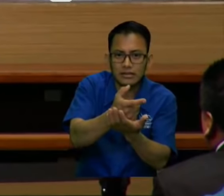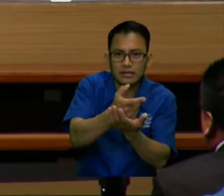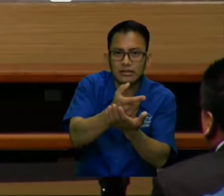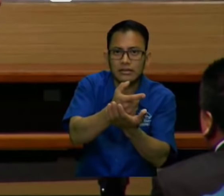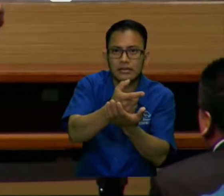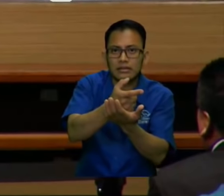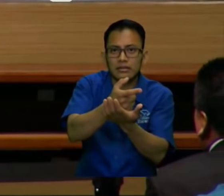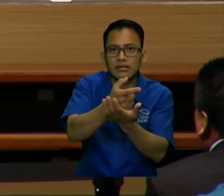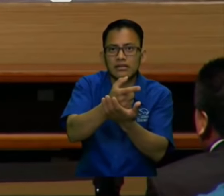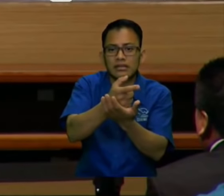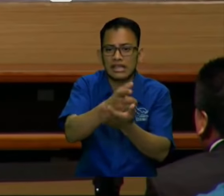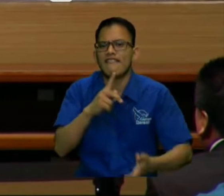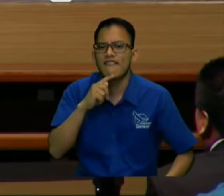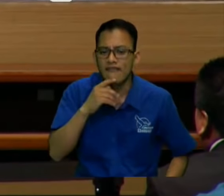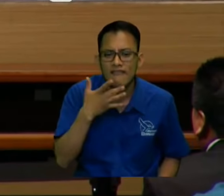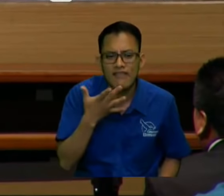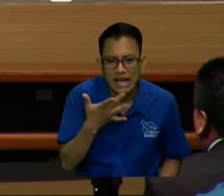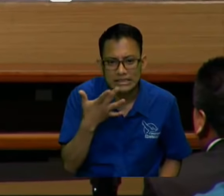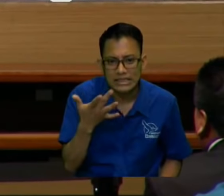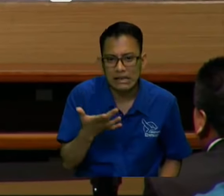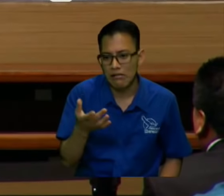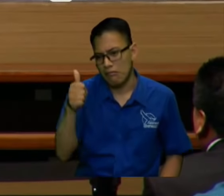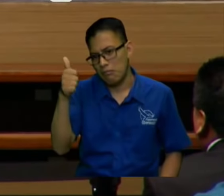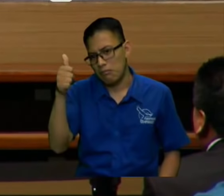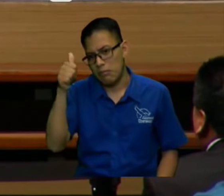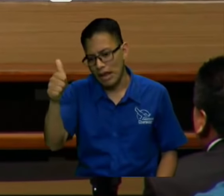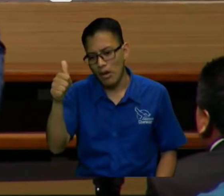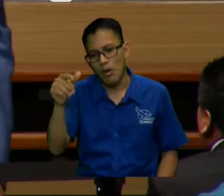te va a ser más fácil, sea bueno o malo.